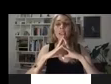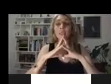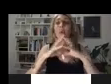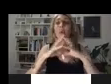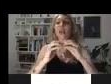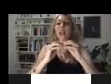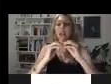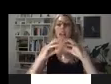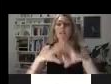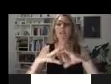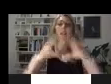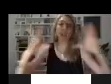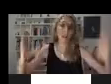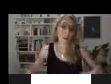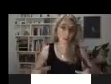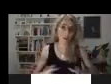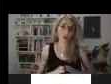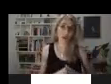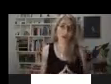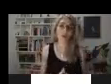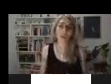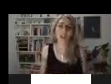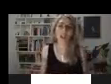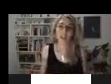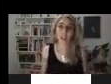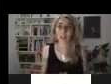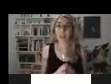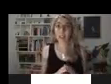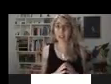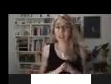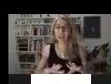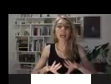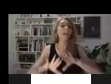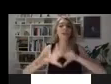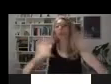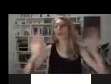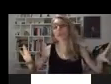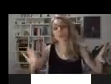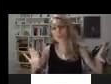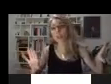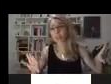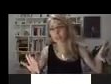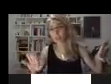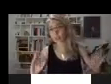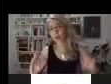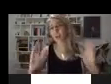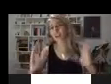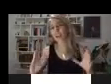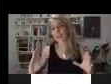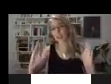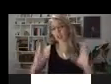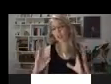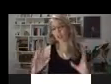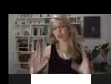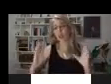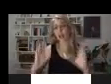atención y poderla dimensionar junto con las otras experiencias, que son dos mundos distintos. Digo,